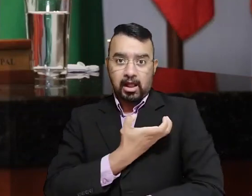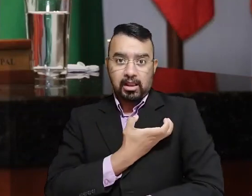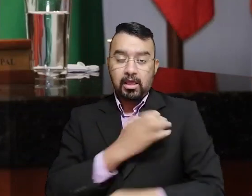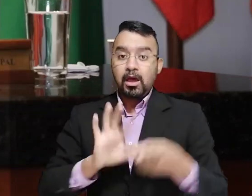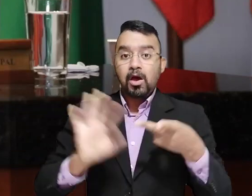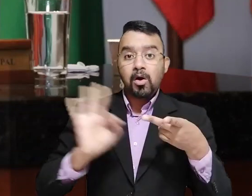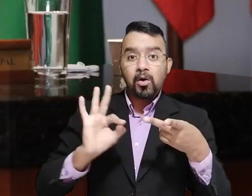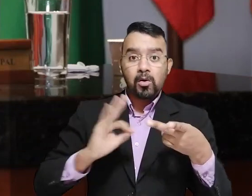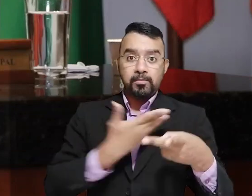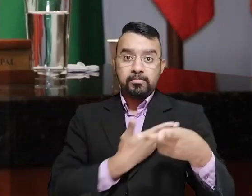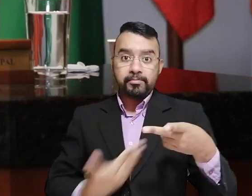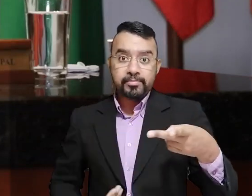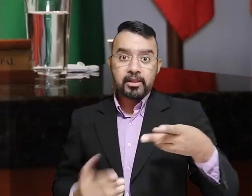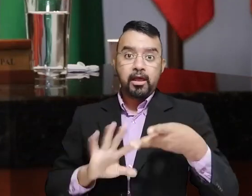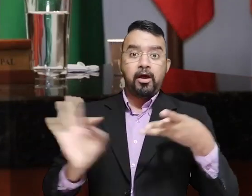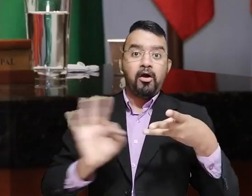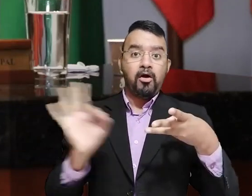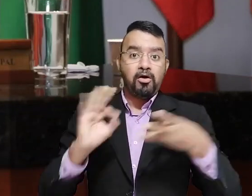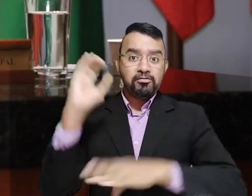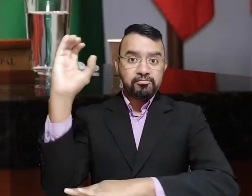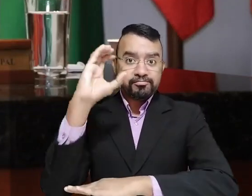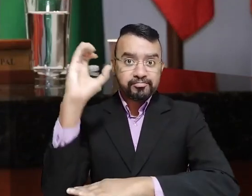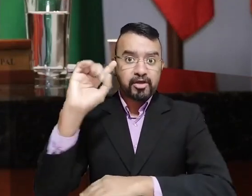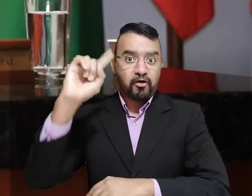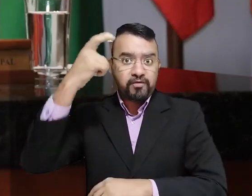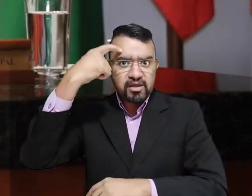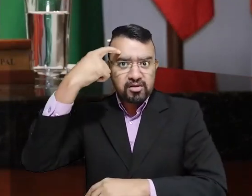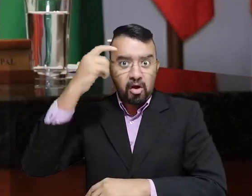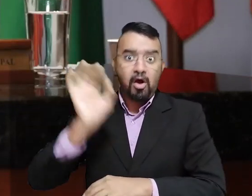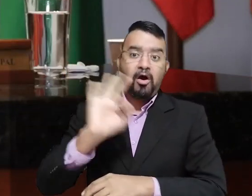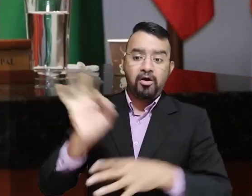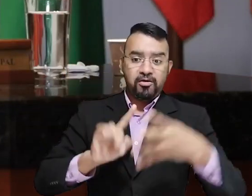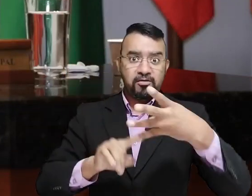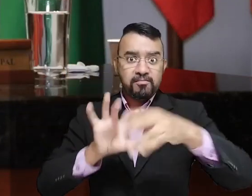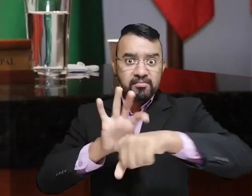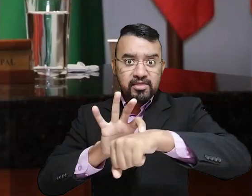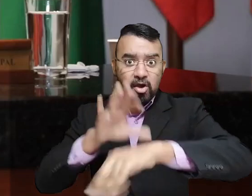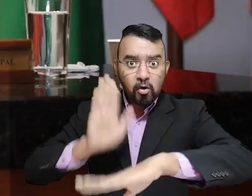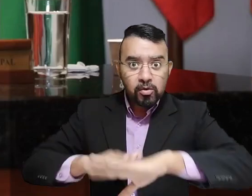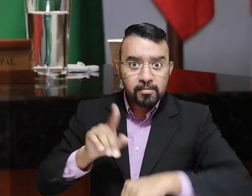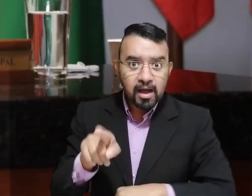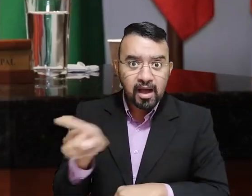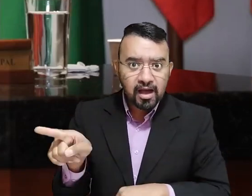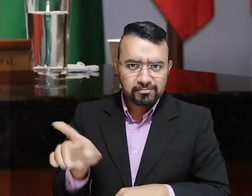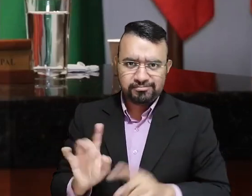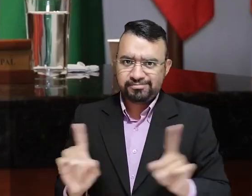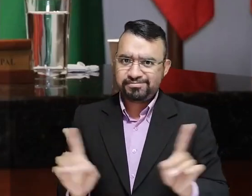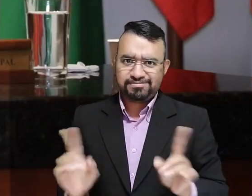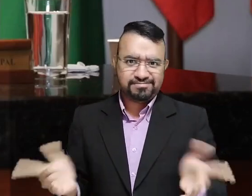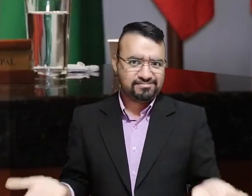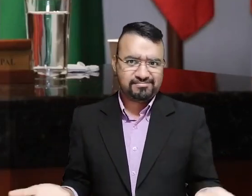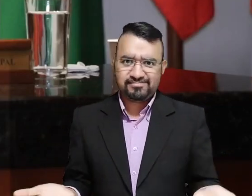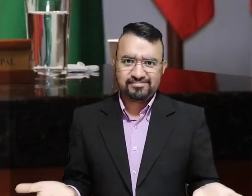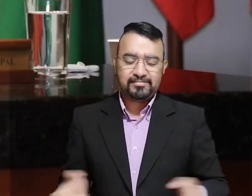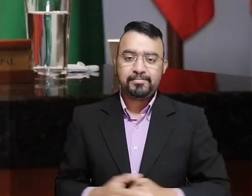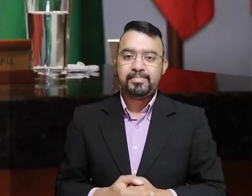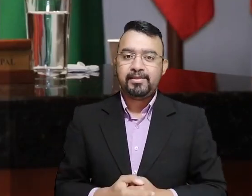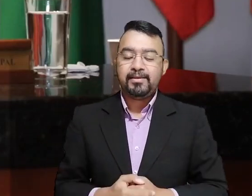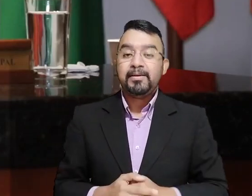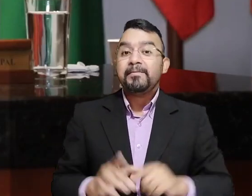ni departamentales, ni de la nación, y mucho menos de los médicos y de los que están en los